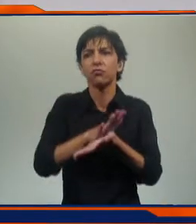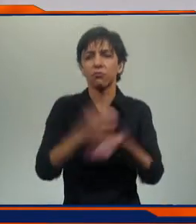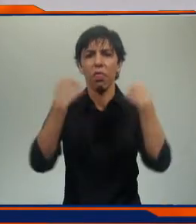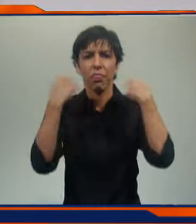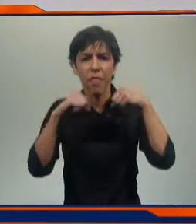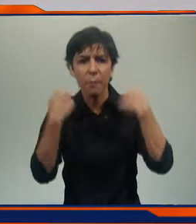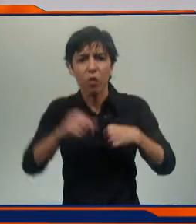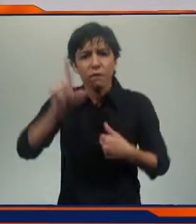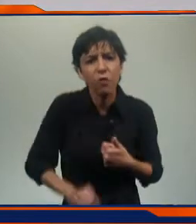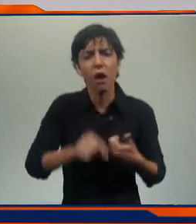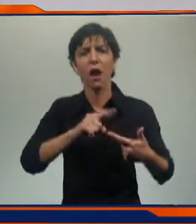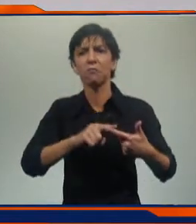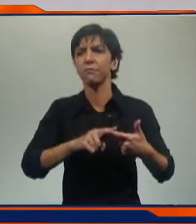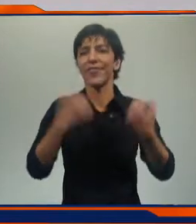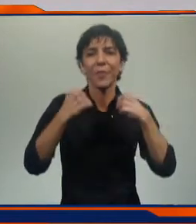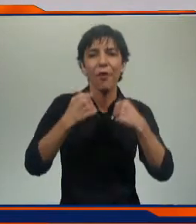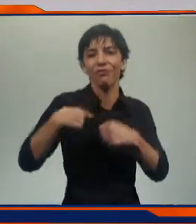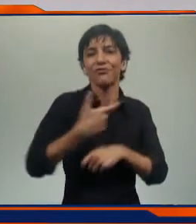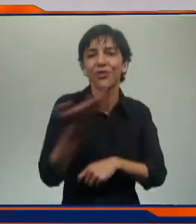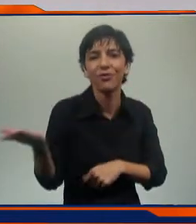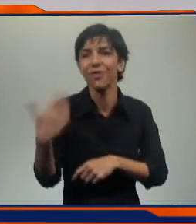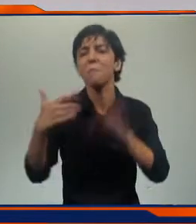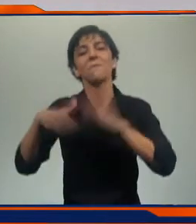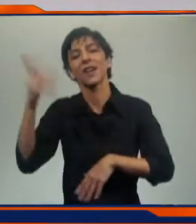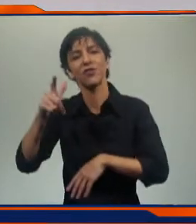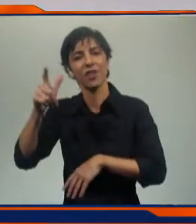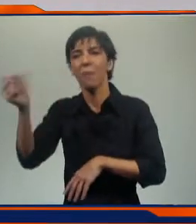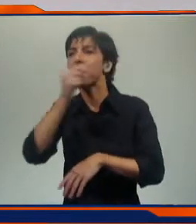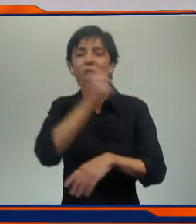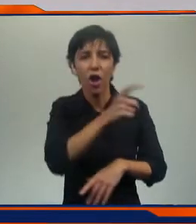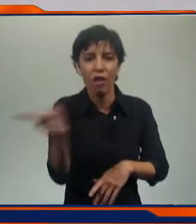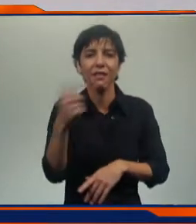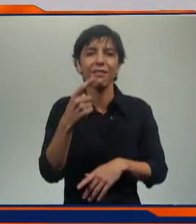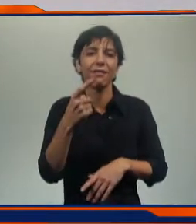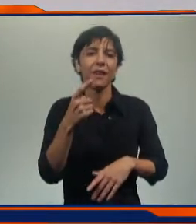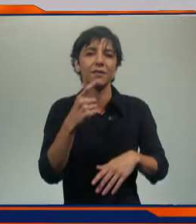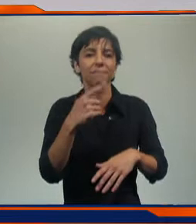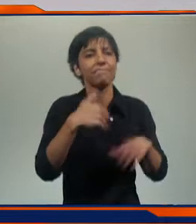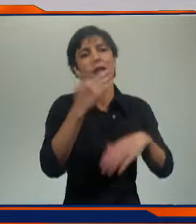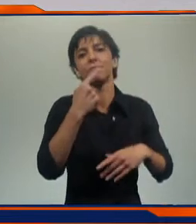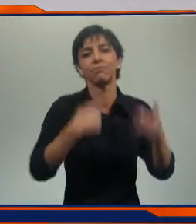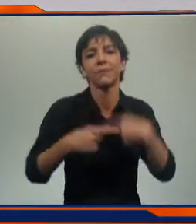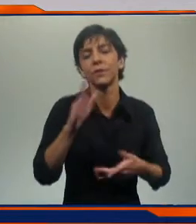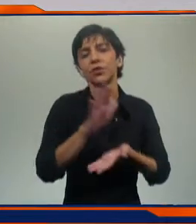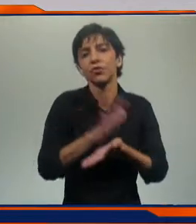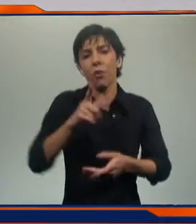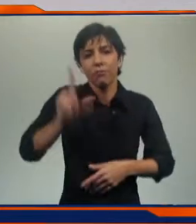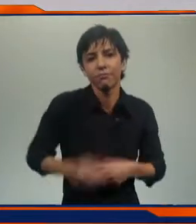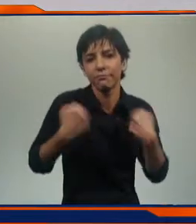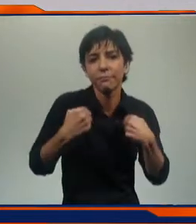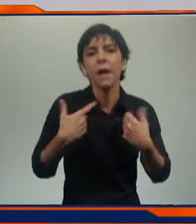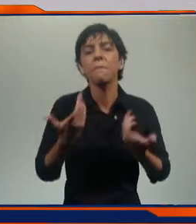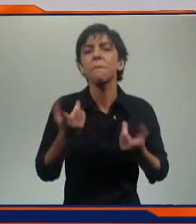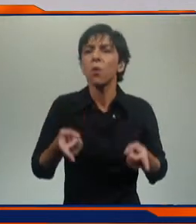deporte social la gran mayoría de los periodistas son del deporte de alto rendimiento de la competencia lo cual transmitirles cuáles son las políticas